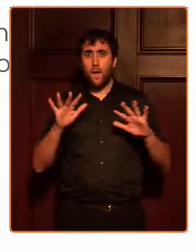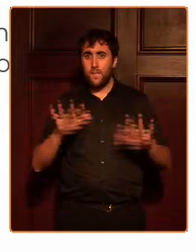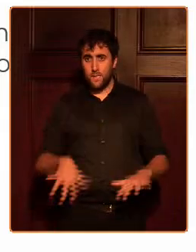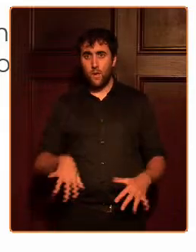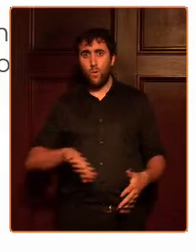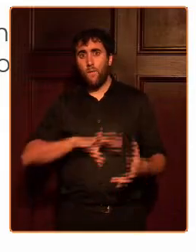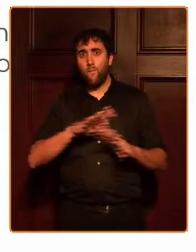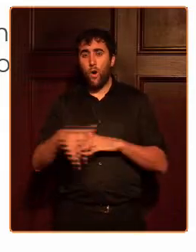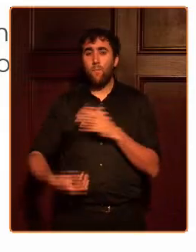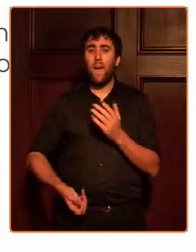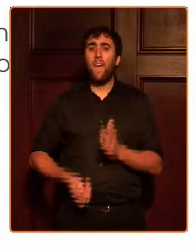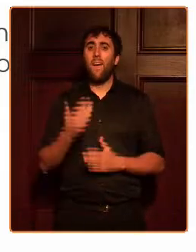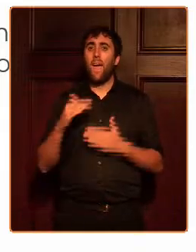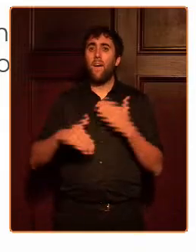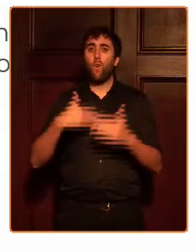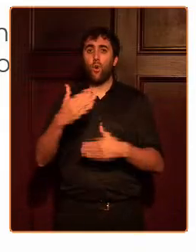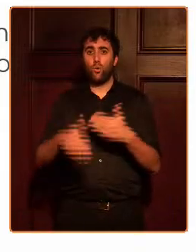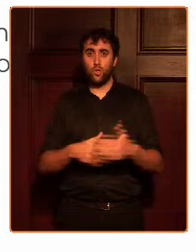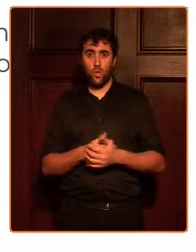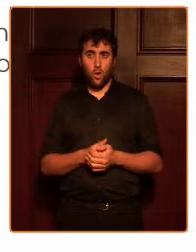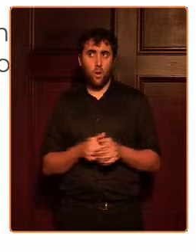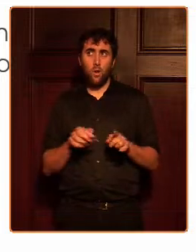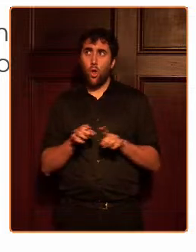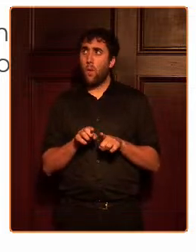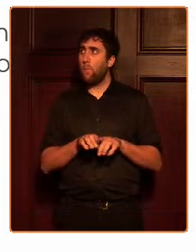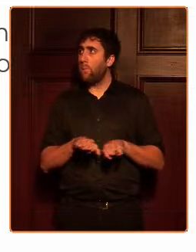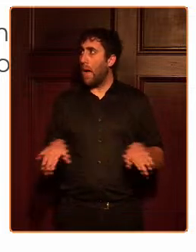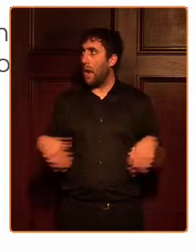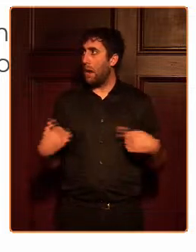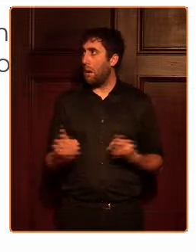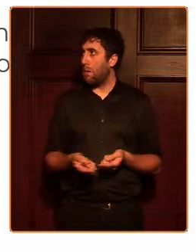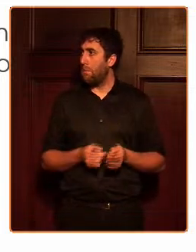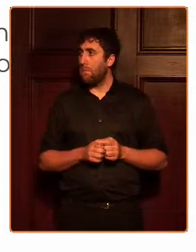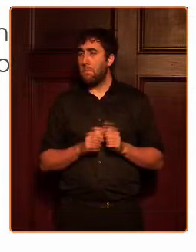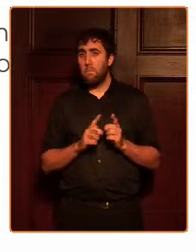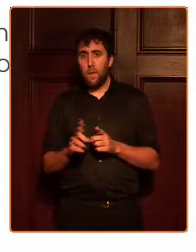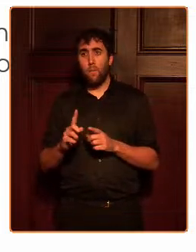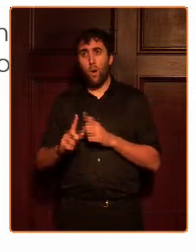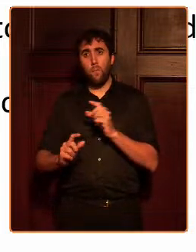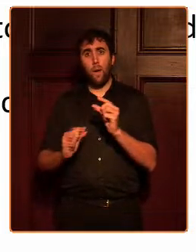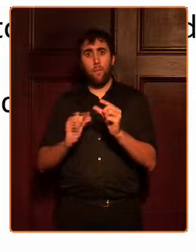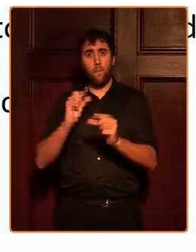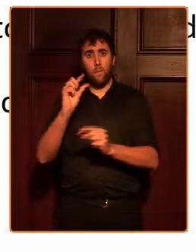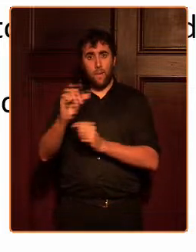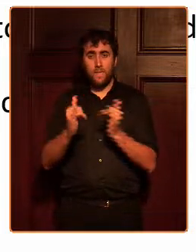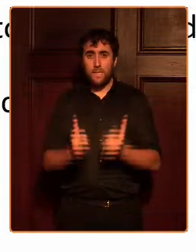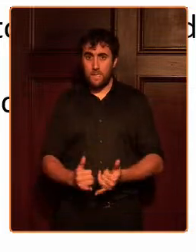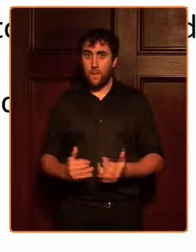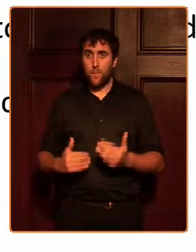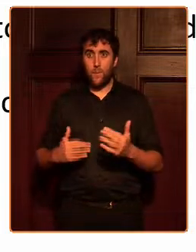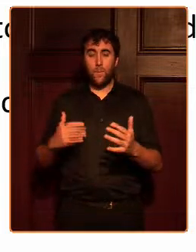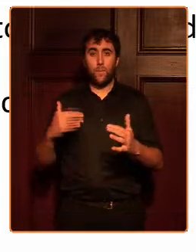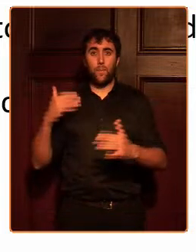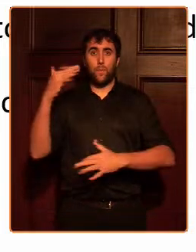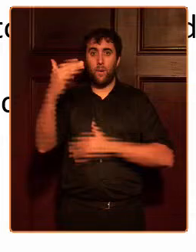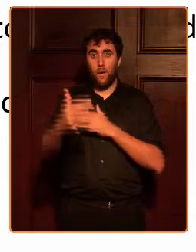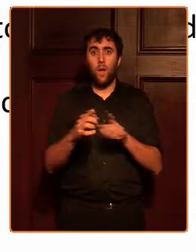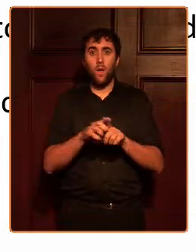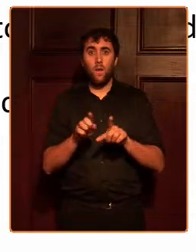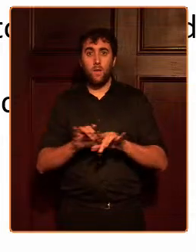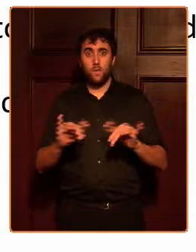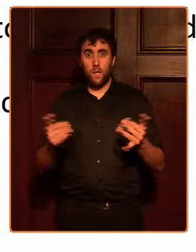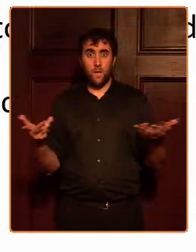evolución y de adopción normal y va a ser todo incremental y no exponencial. Este es otro